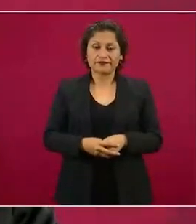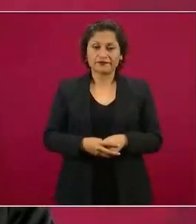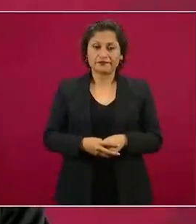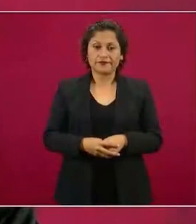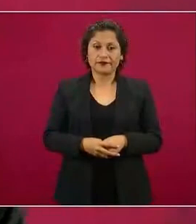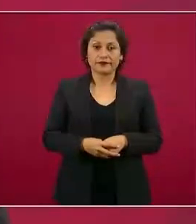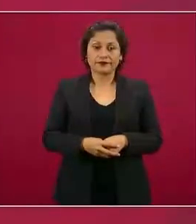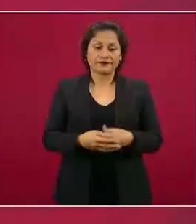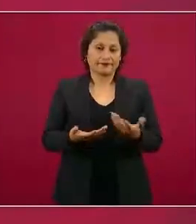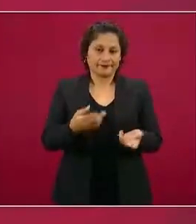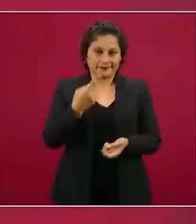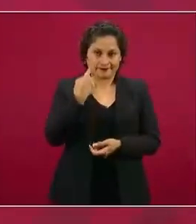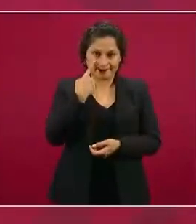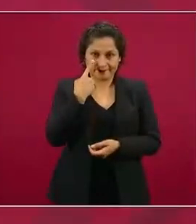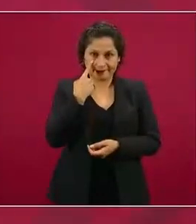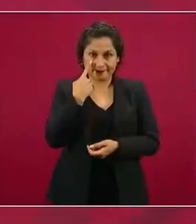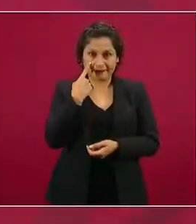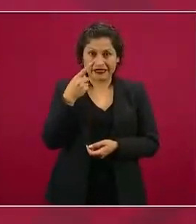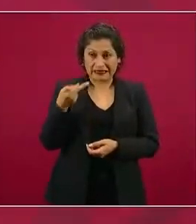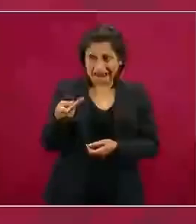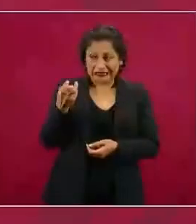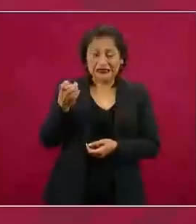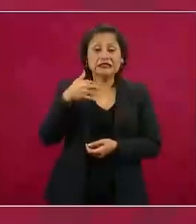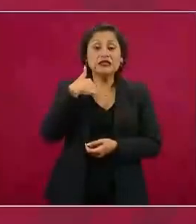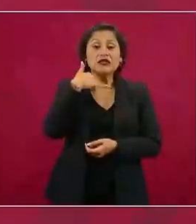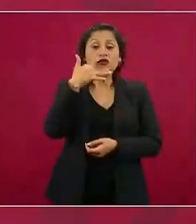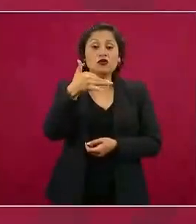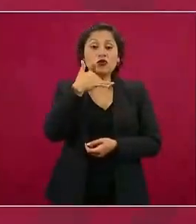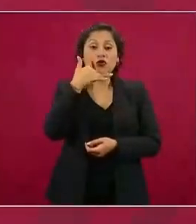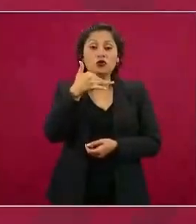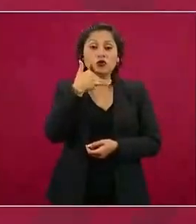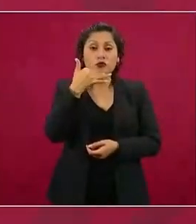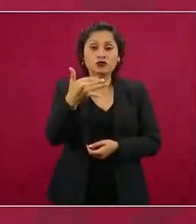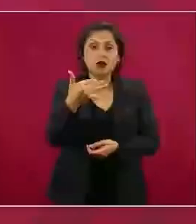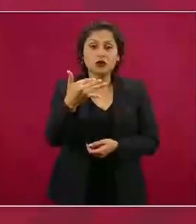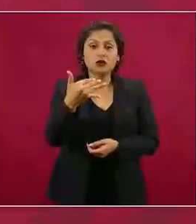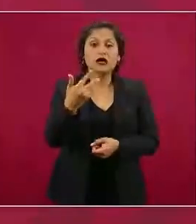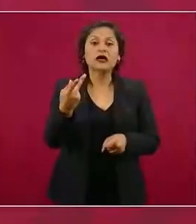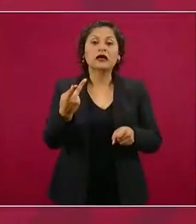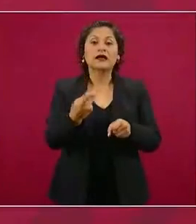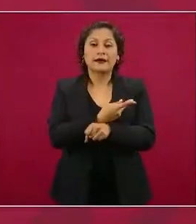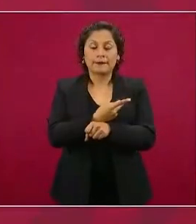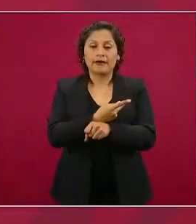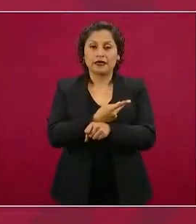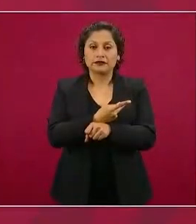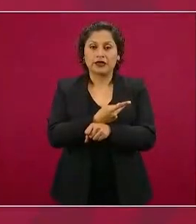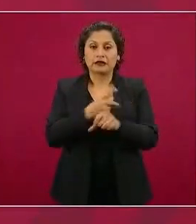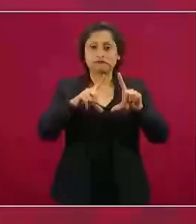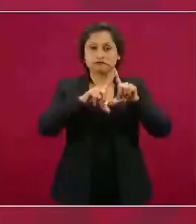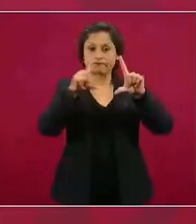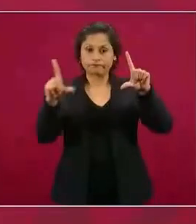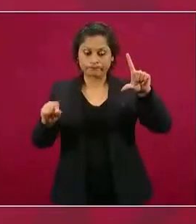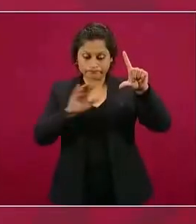Al grado de que, sobre todo los puertos del Pacífico, pues estaban